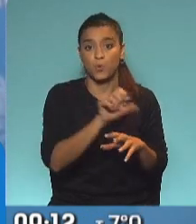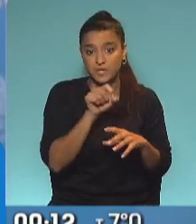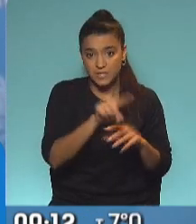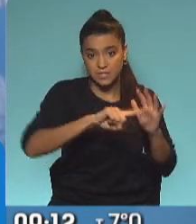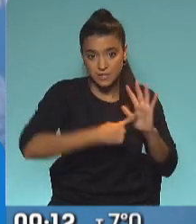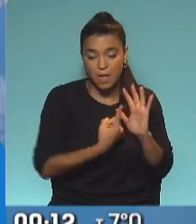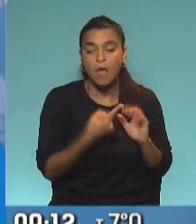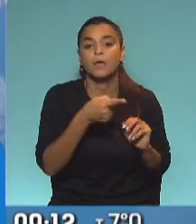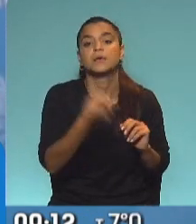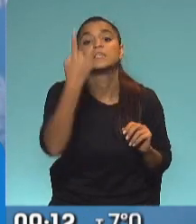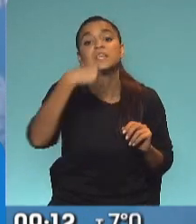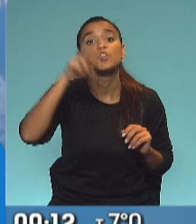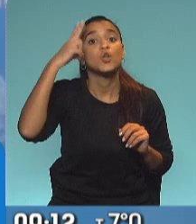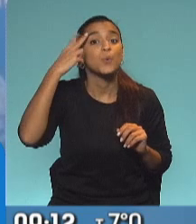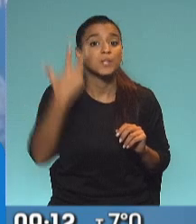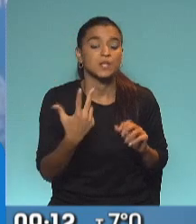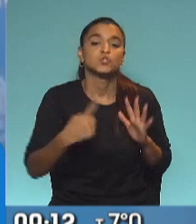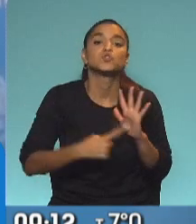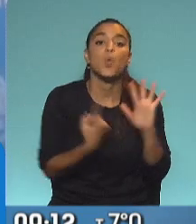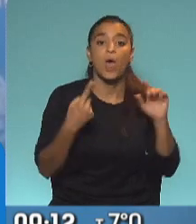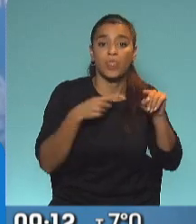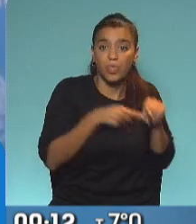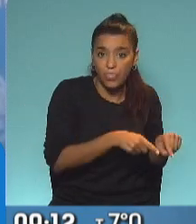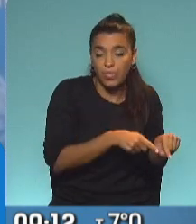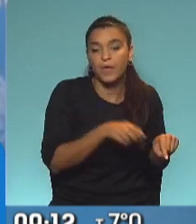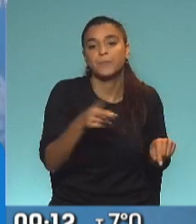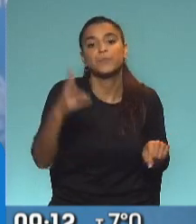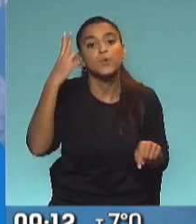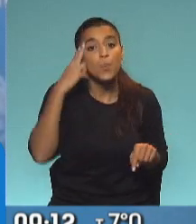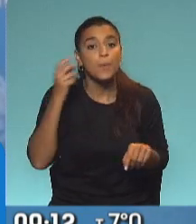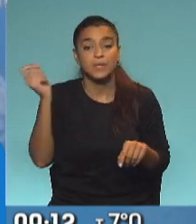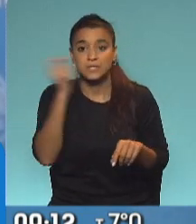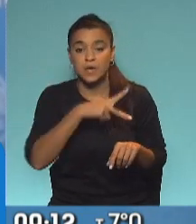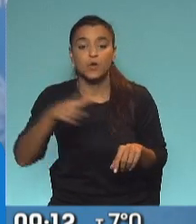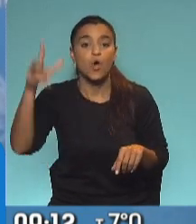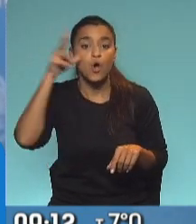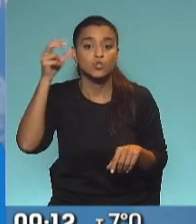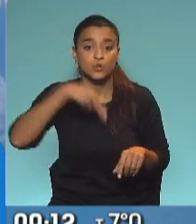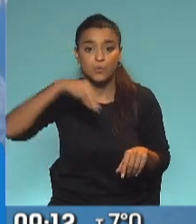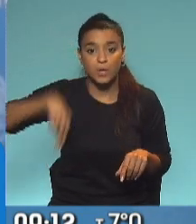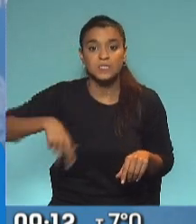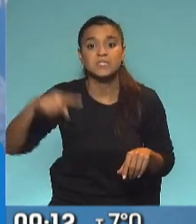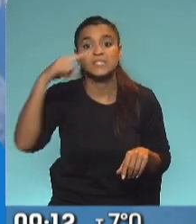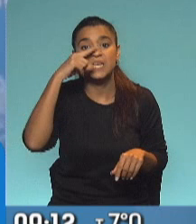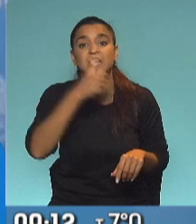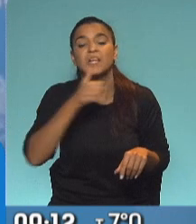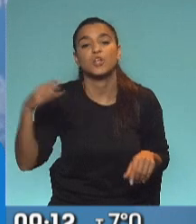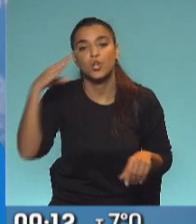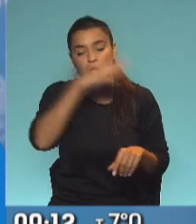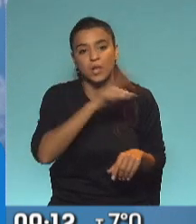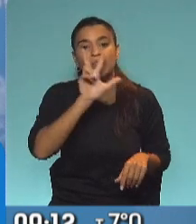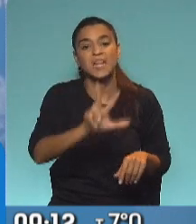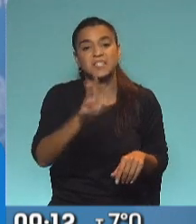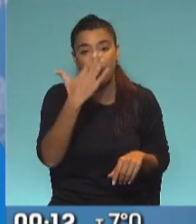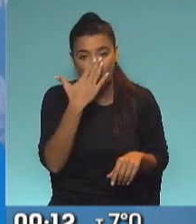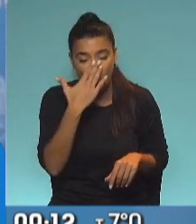Aires, 193 de ciudad de Buenos Aires, 9 de Chaco, 8 de Neuquén, 7 de Río Negro, 3 de